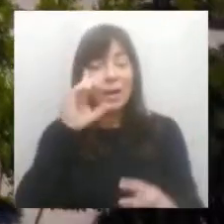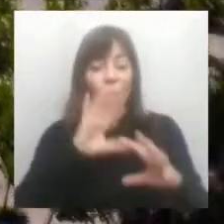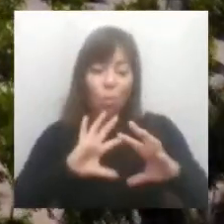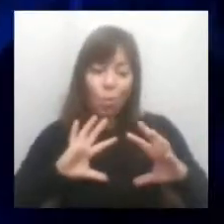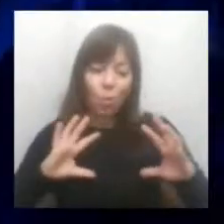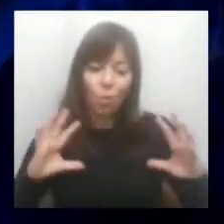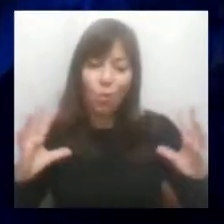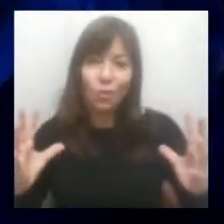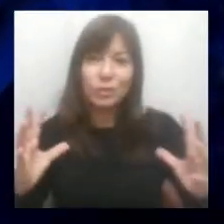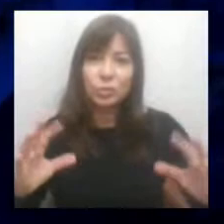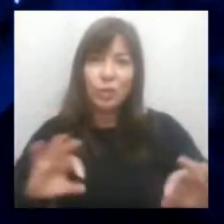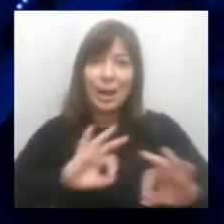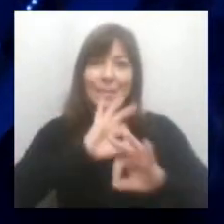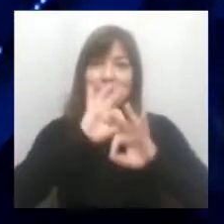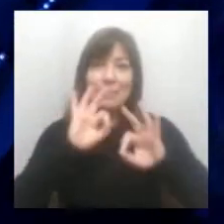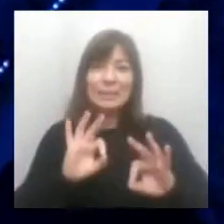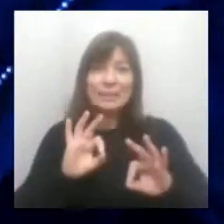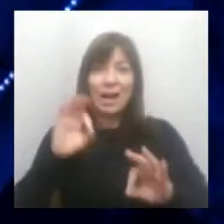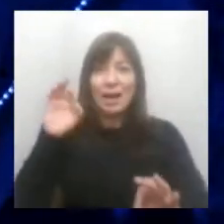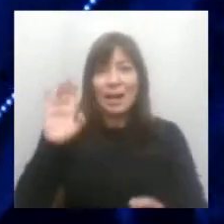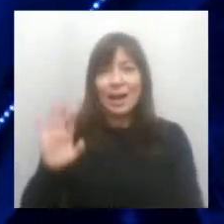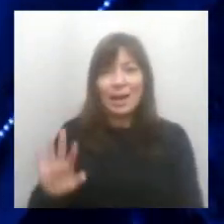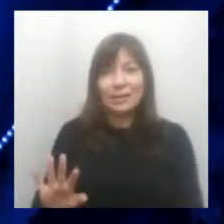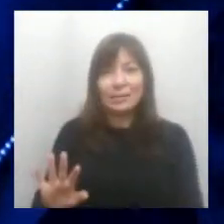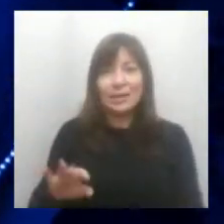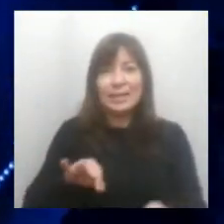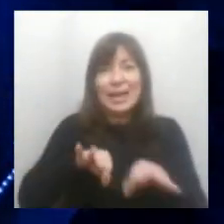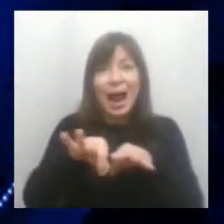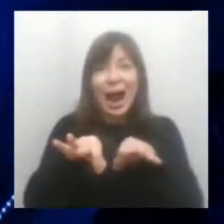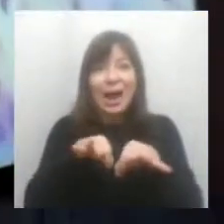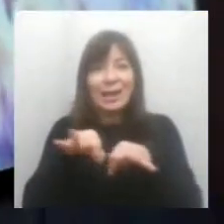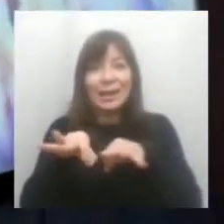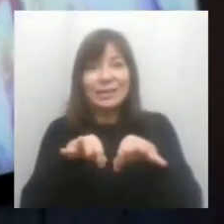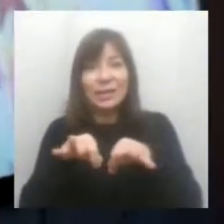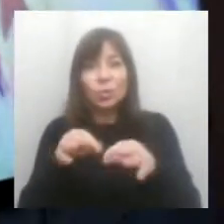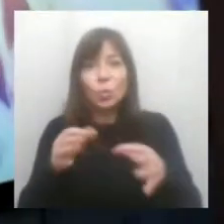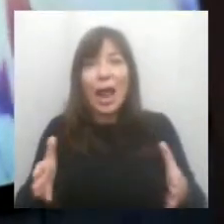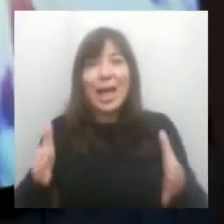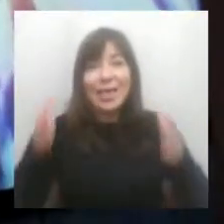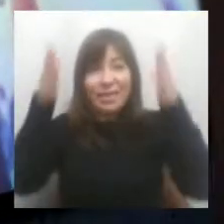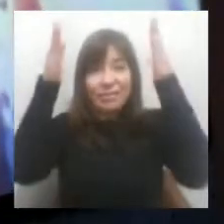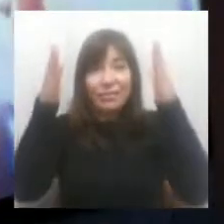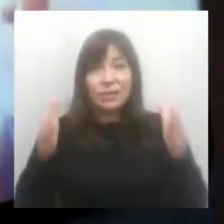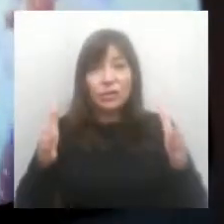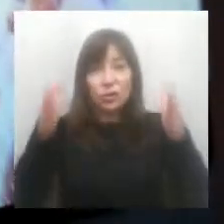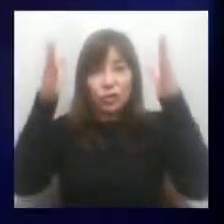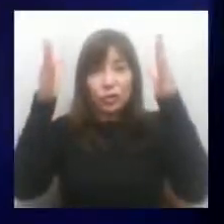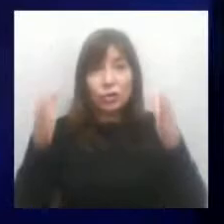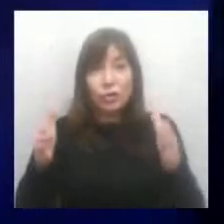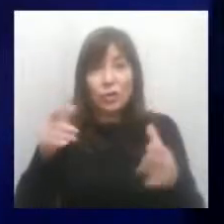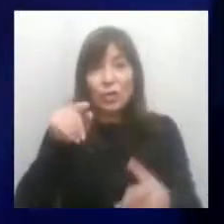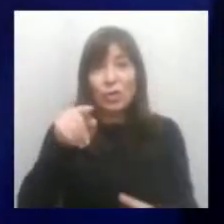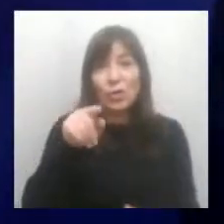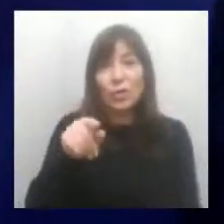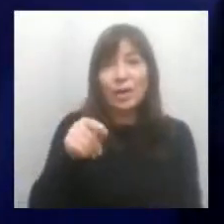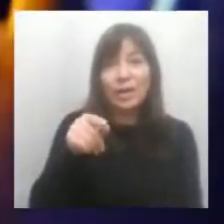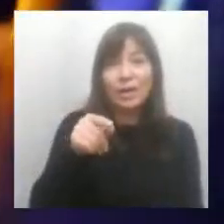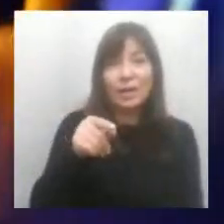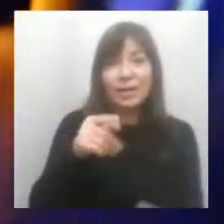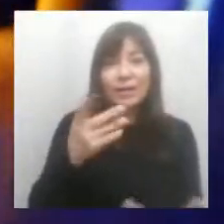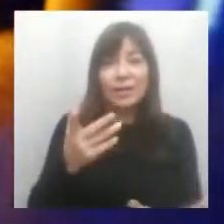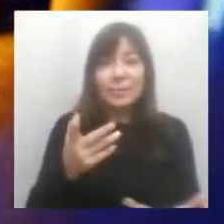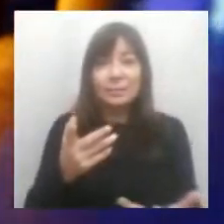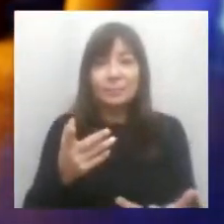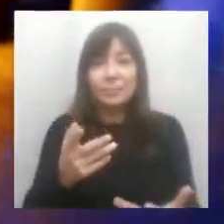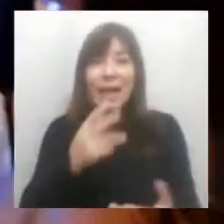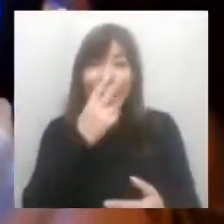muy especial y también es muy característica de la arquitectura del edificio, ¿ya? Y es importante considerar esta idea porque, bueno, ahí se ve un